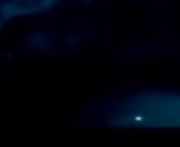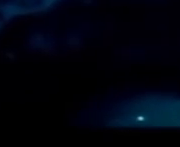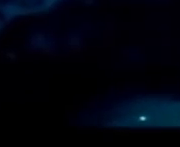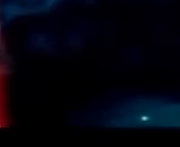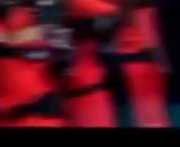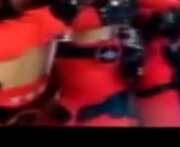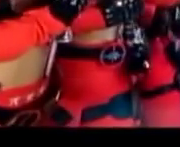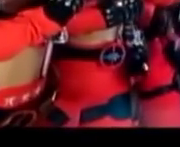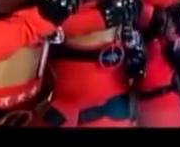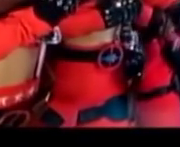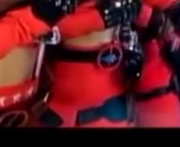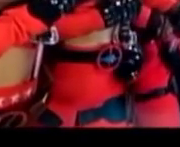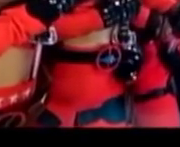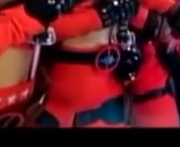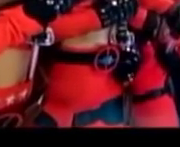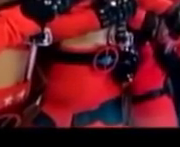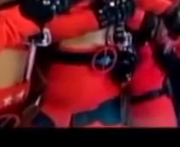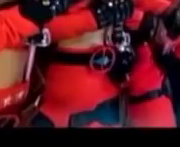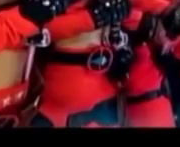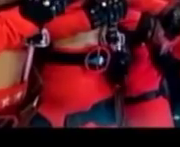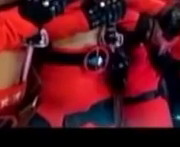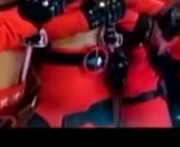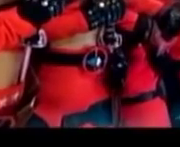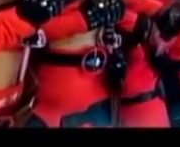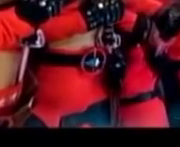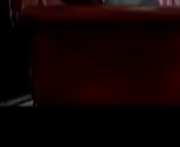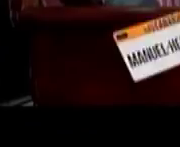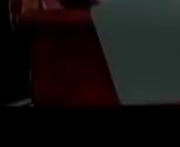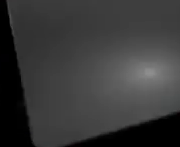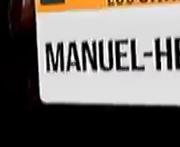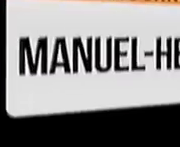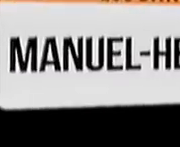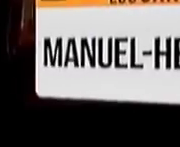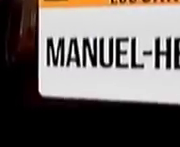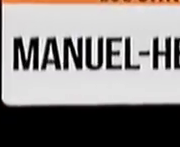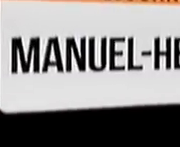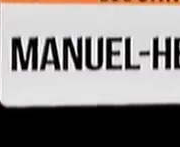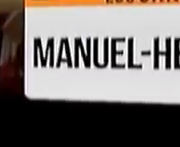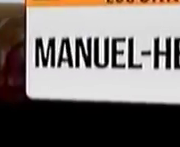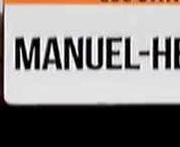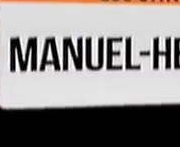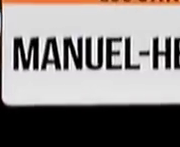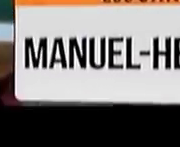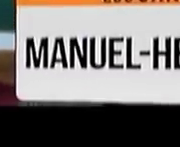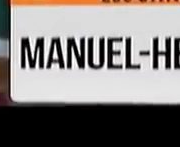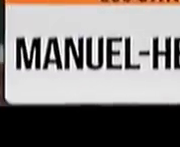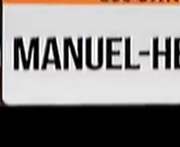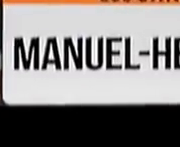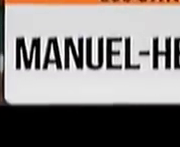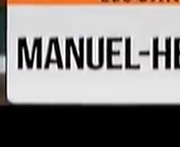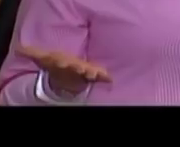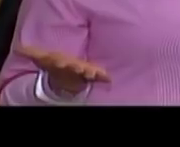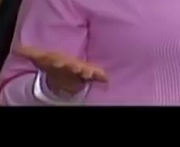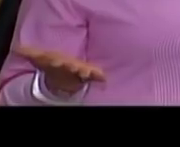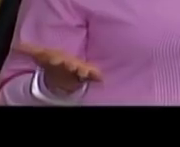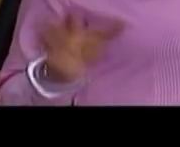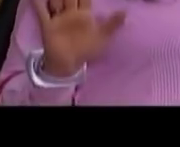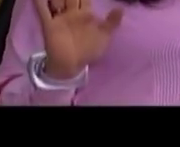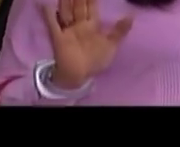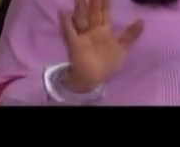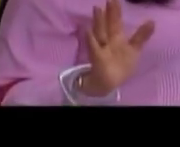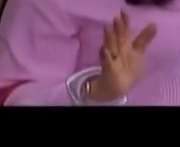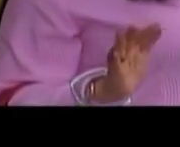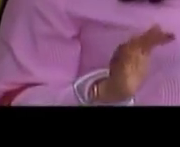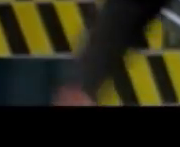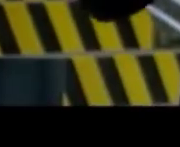LN La Competencia, octava temporada. Manuel Hernández es todo un profesional. Uno tiene que